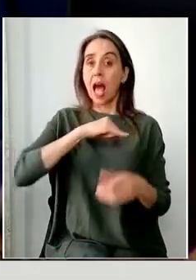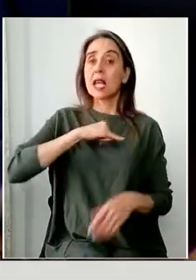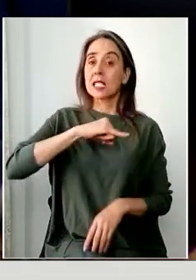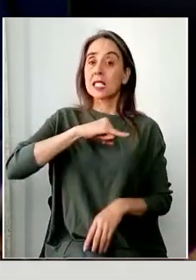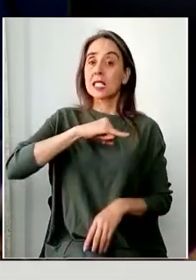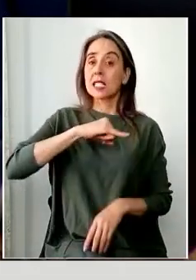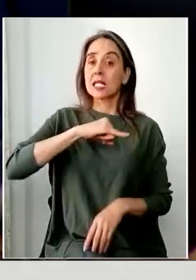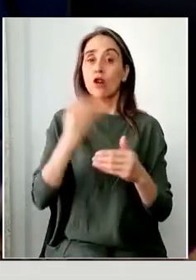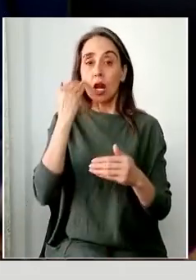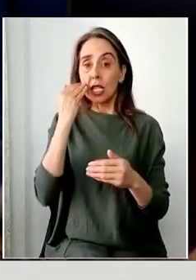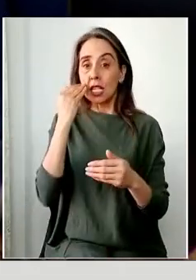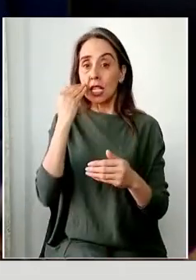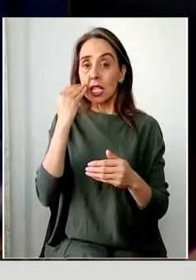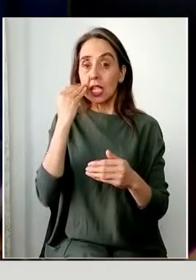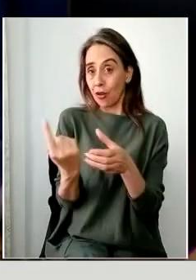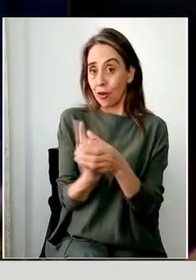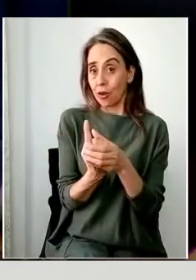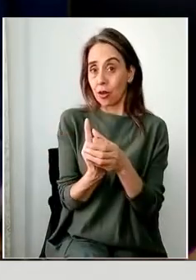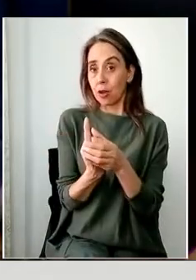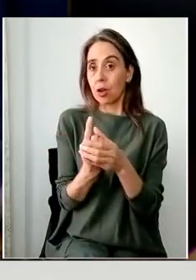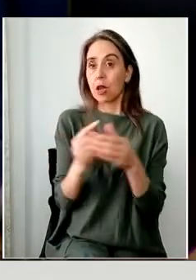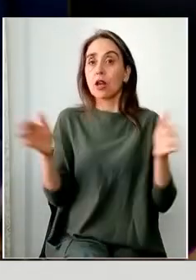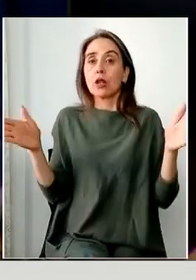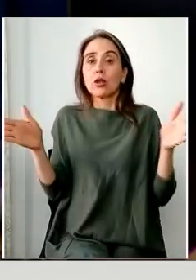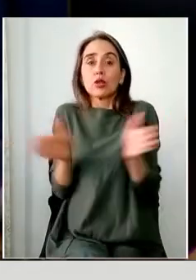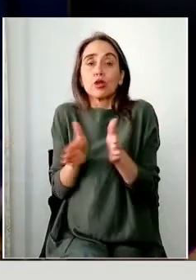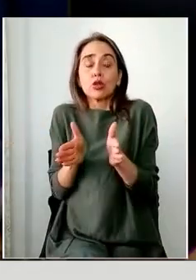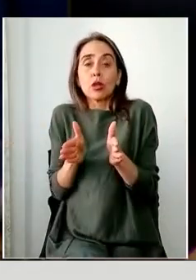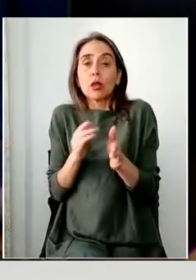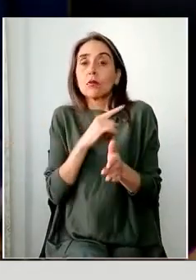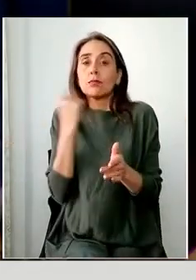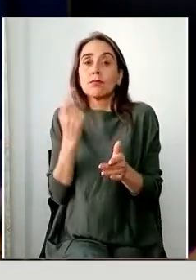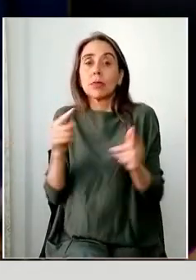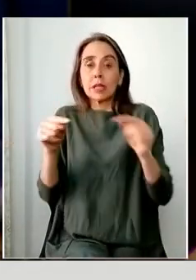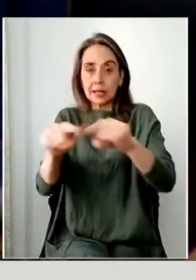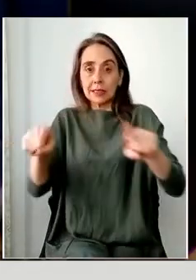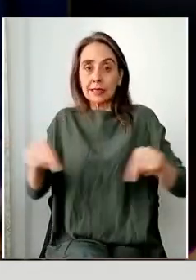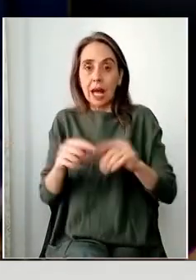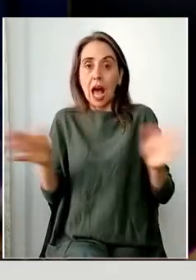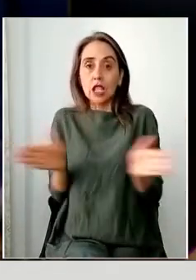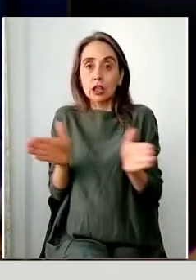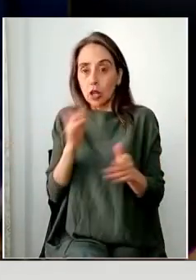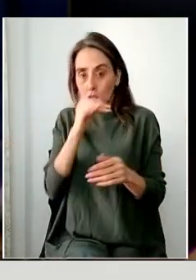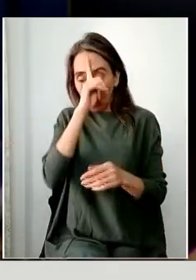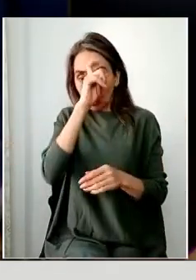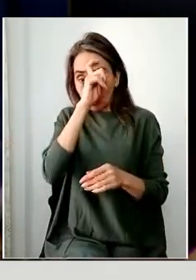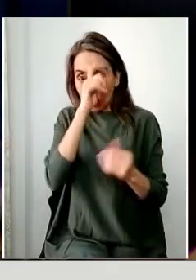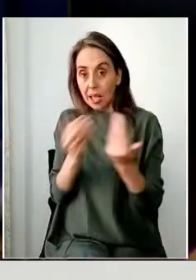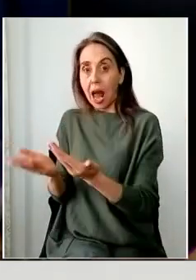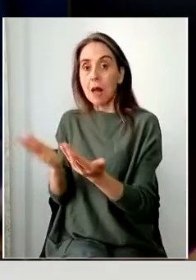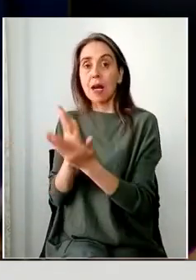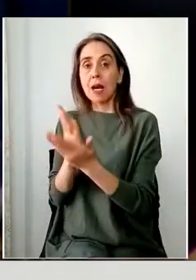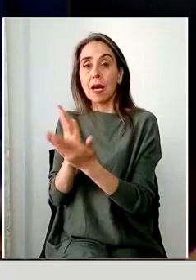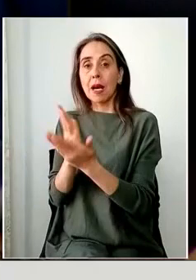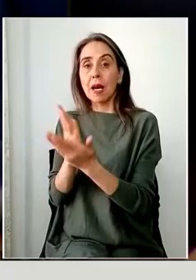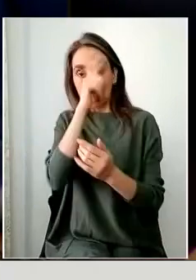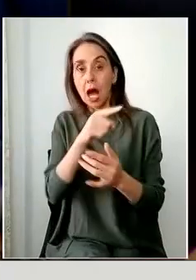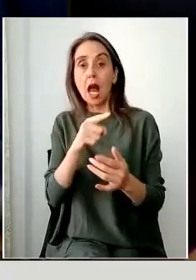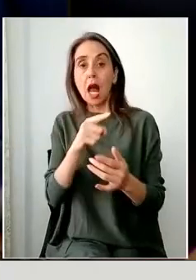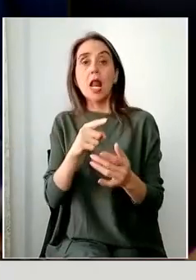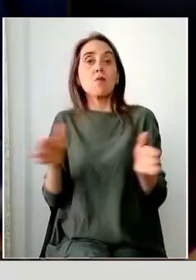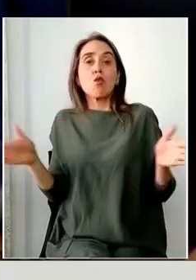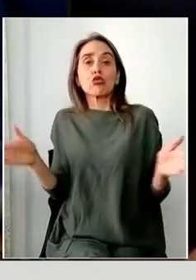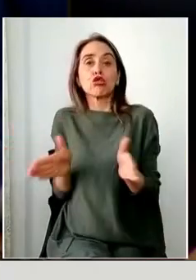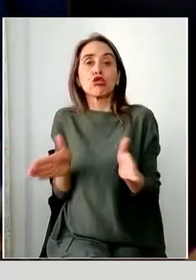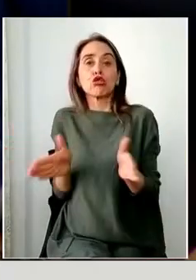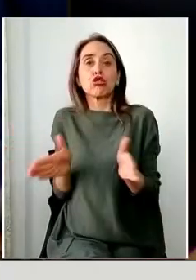y lamentablemente ha quedado pequeña. Y aquí también hay que hablar de la infraestructura que tienen los hospitales para las escuelas hospitalarias. Entonces, yo quisiera aprovechar